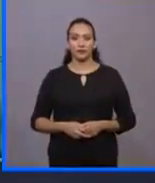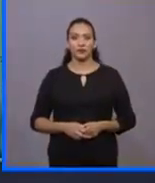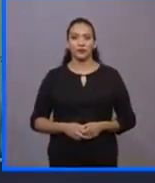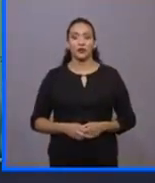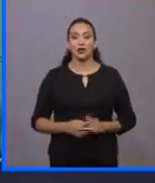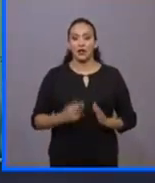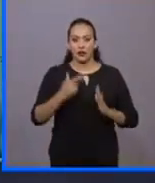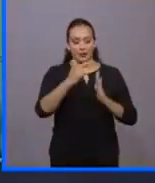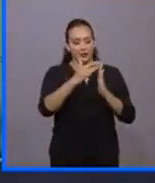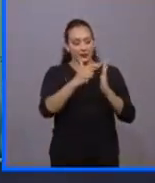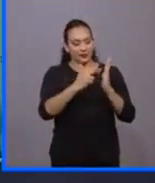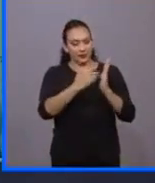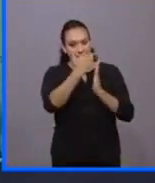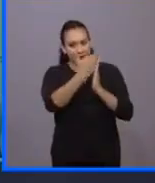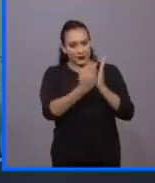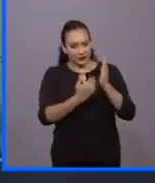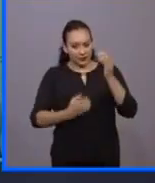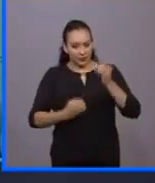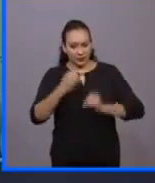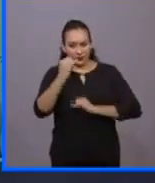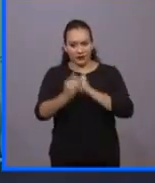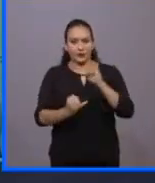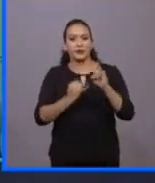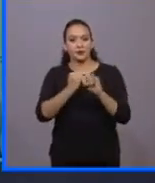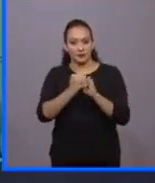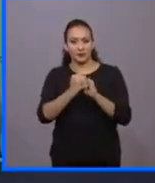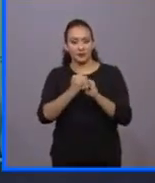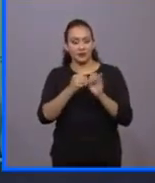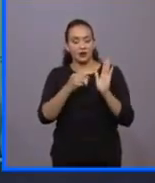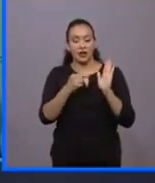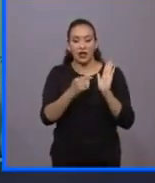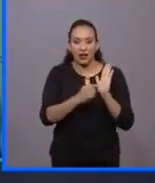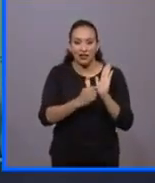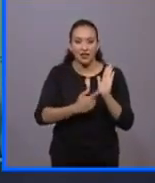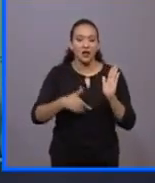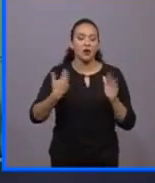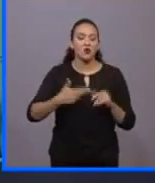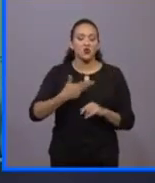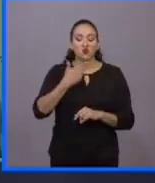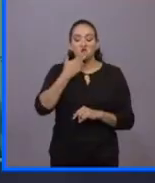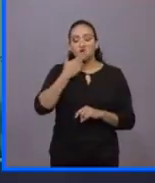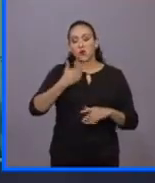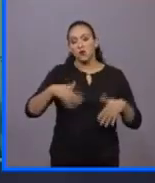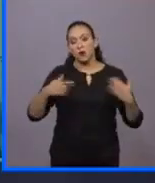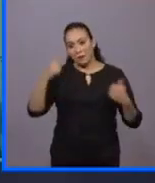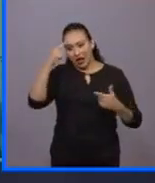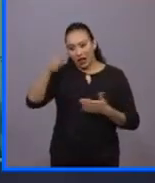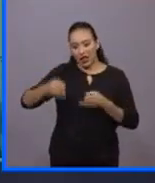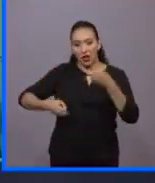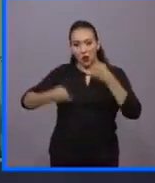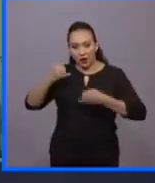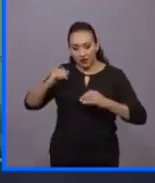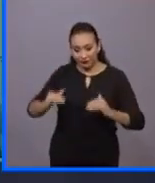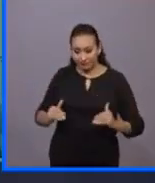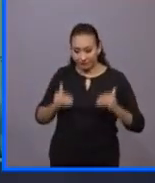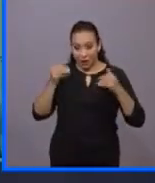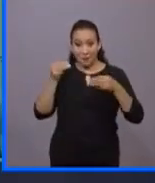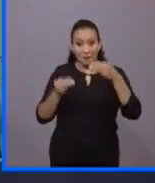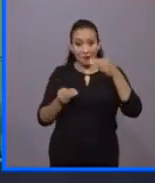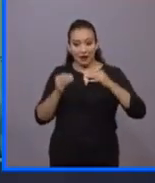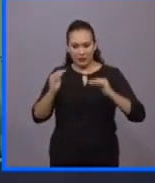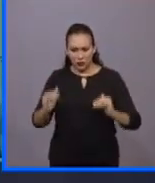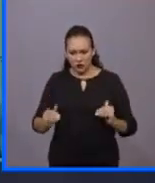Las líneas de precedentes de la Corte Interamericana le serán indispensables a los jueces, magistrados y